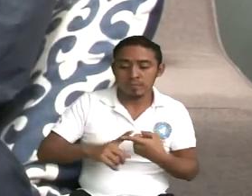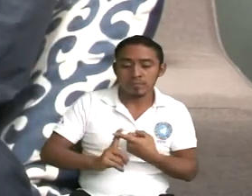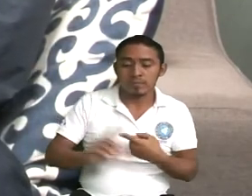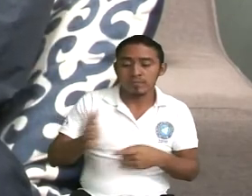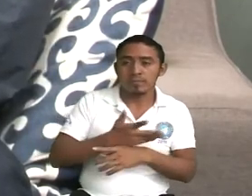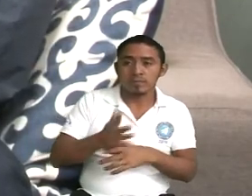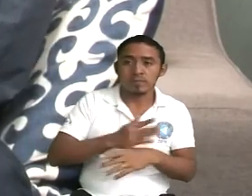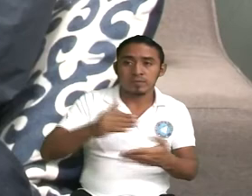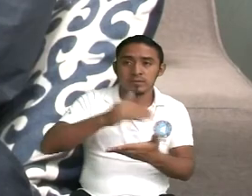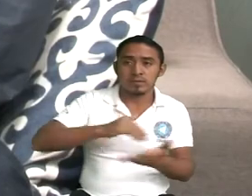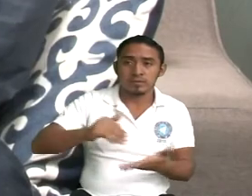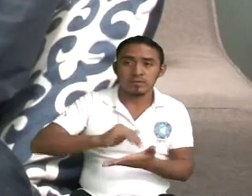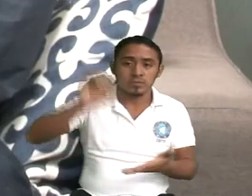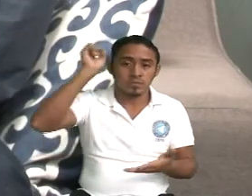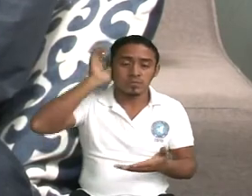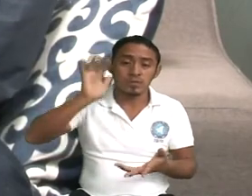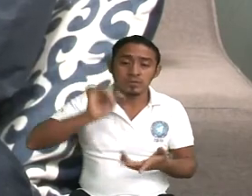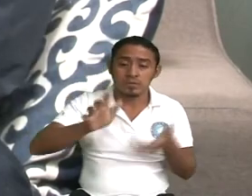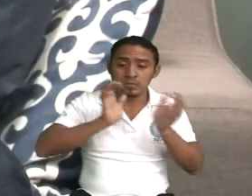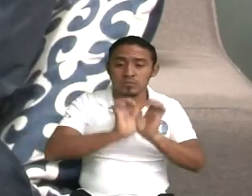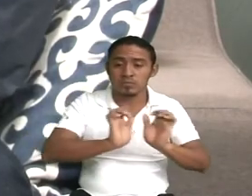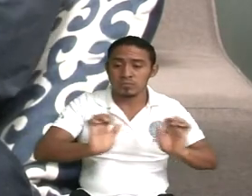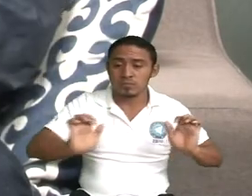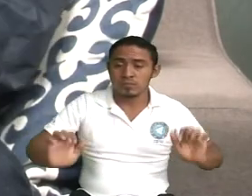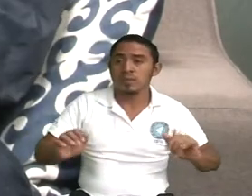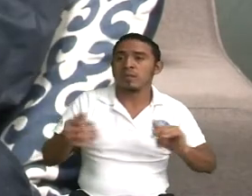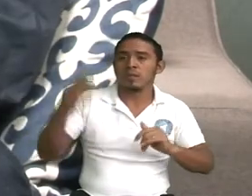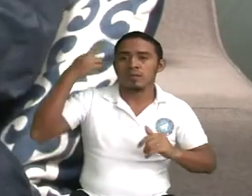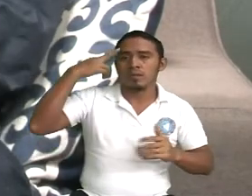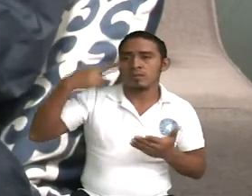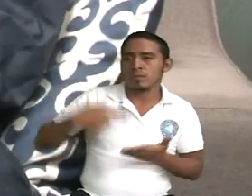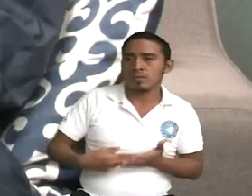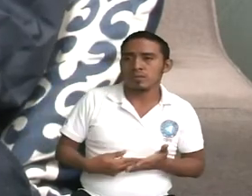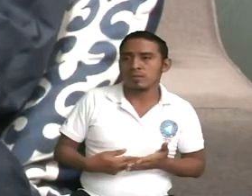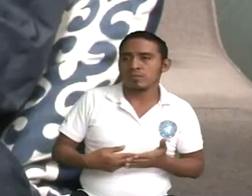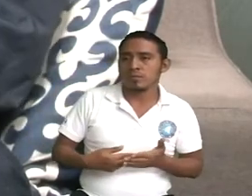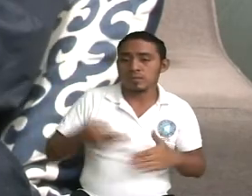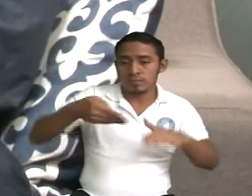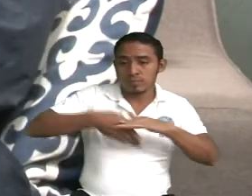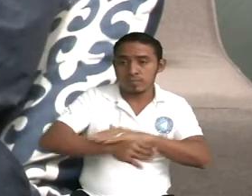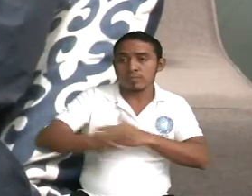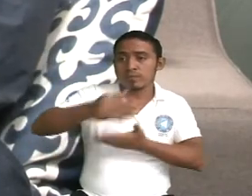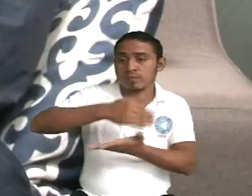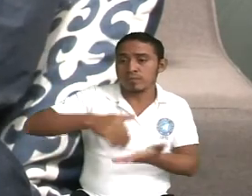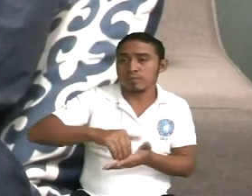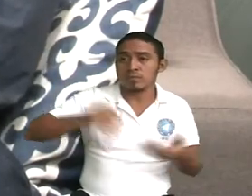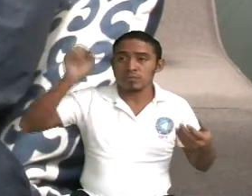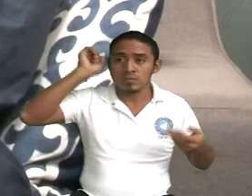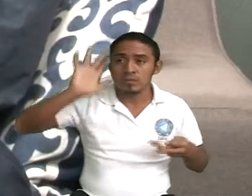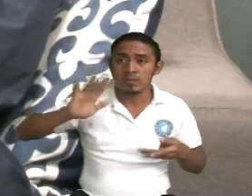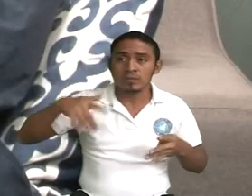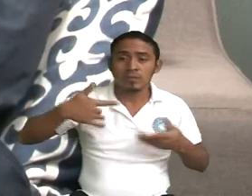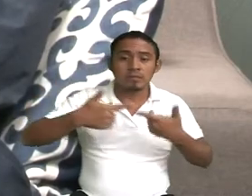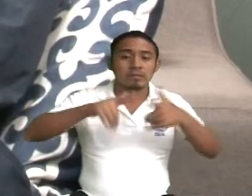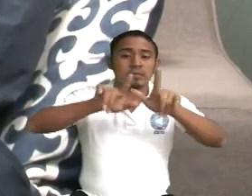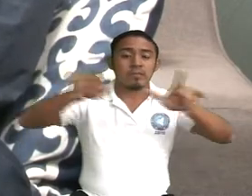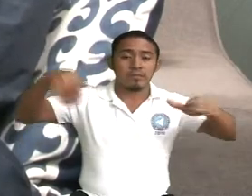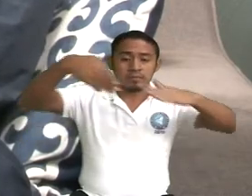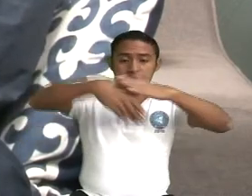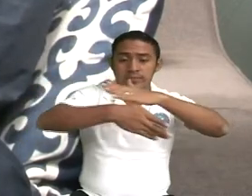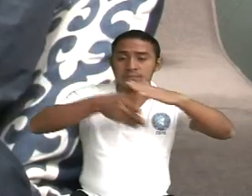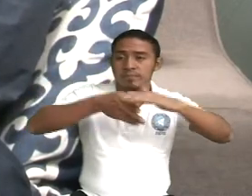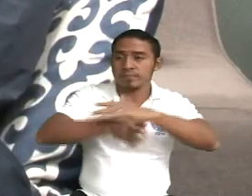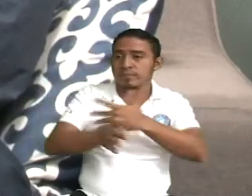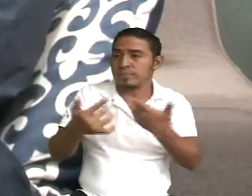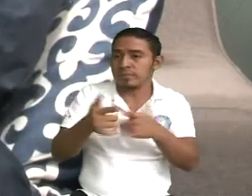centros turísticos que vamos a estar cerrando la niñez, ¿verdad? Que recordemos que la entrada a nuestros centros turísticos es totalmente gratuito gracias a este